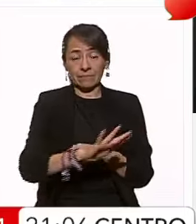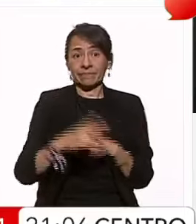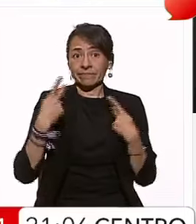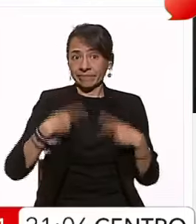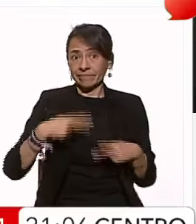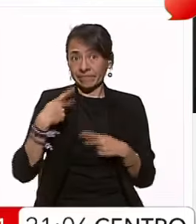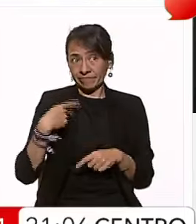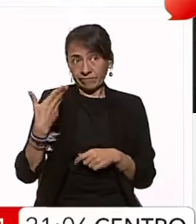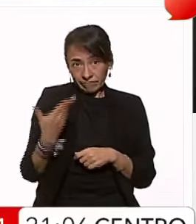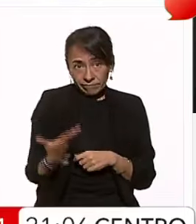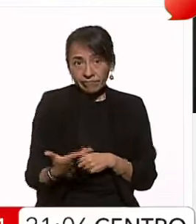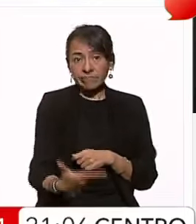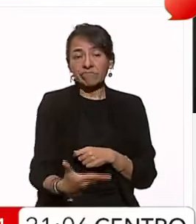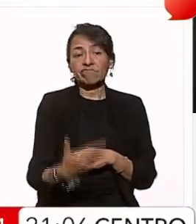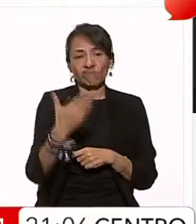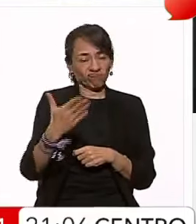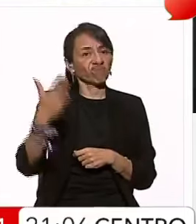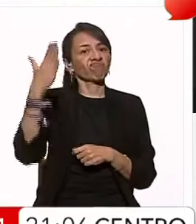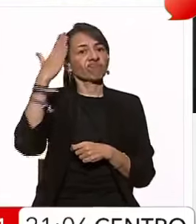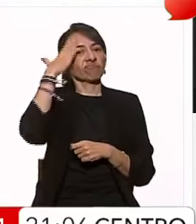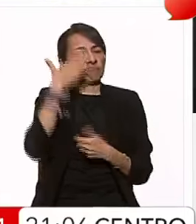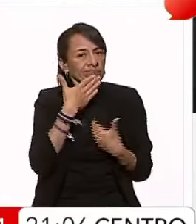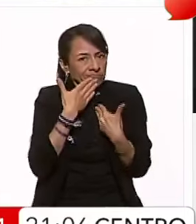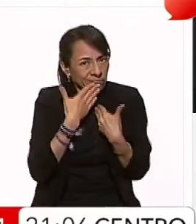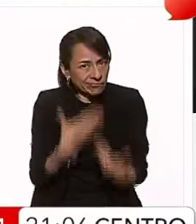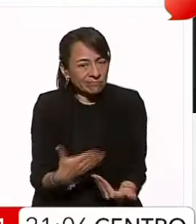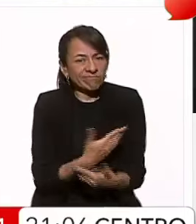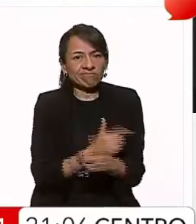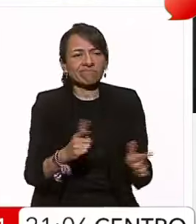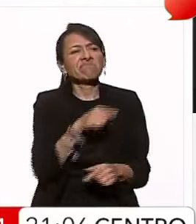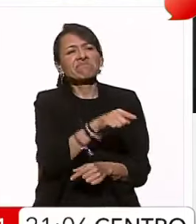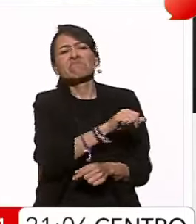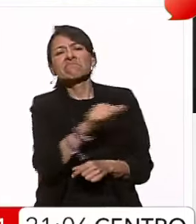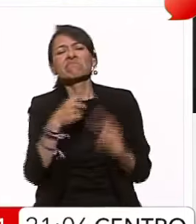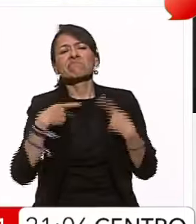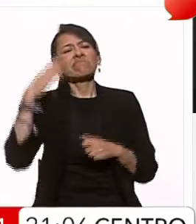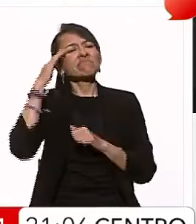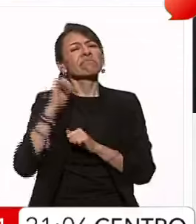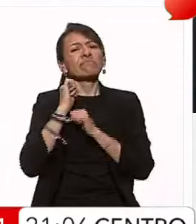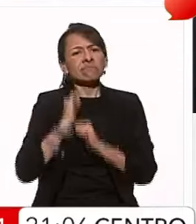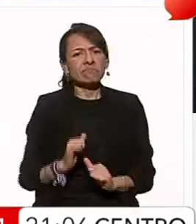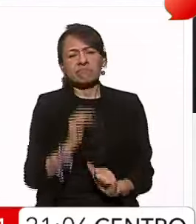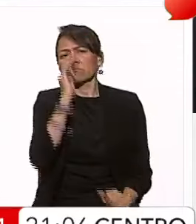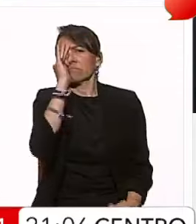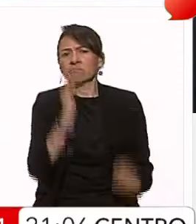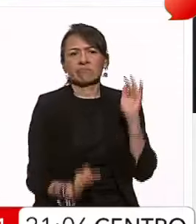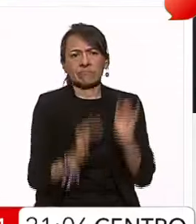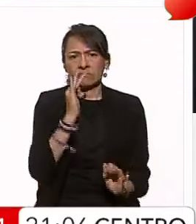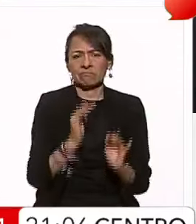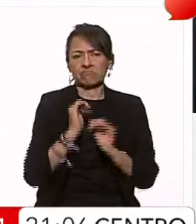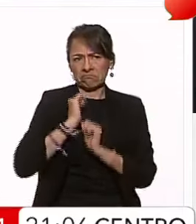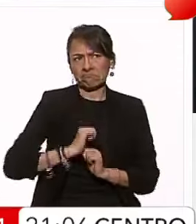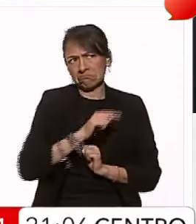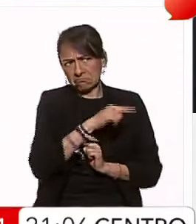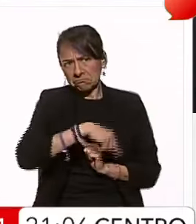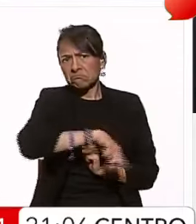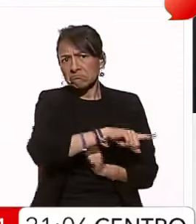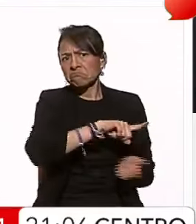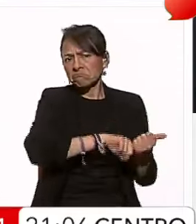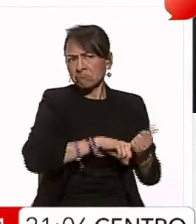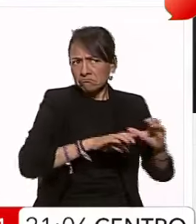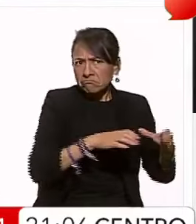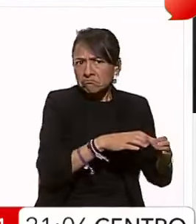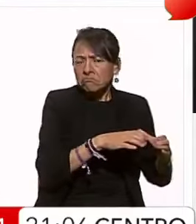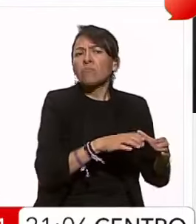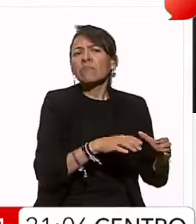impartidores de Justicia muy bien pueden ser electos por el